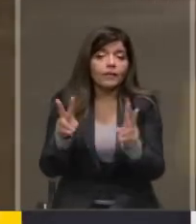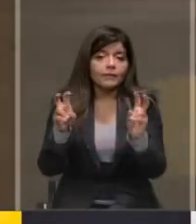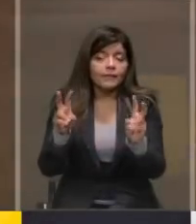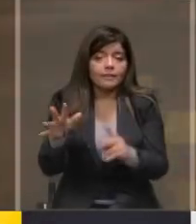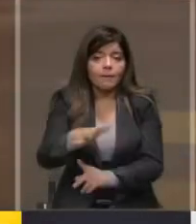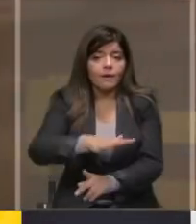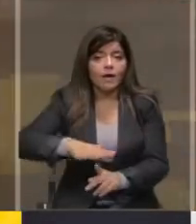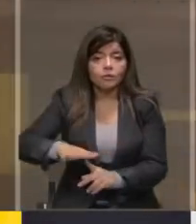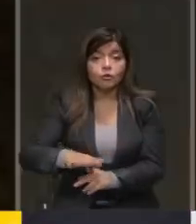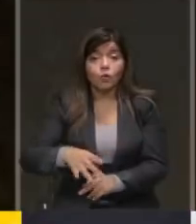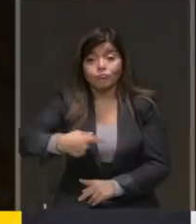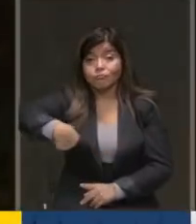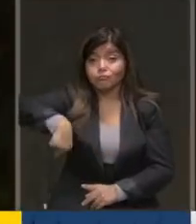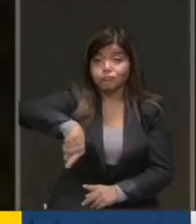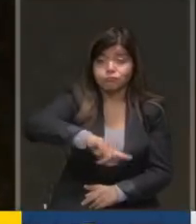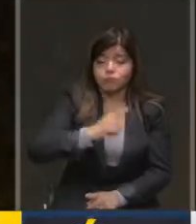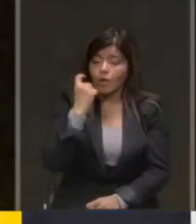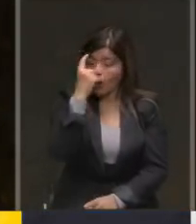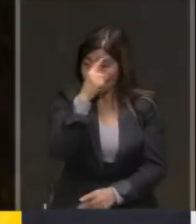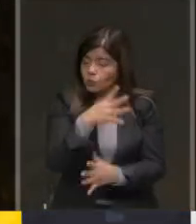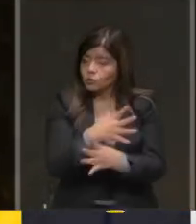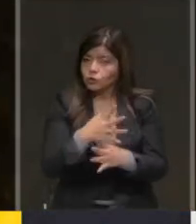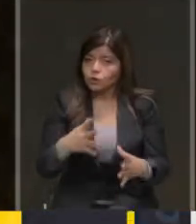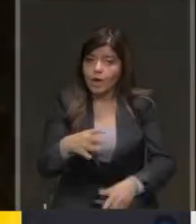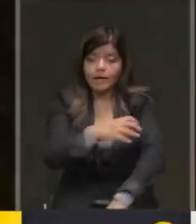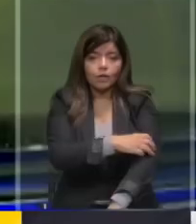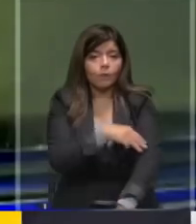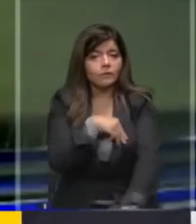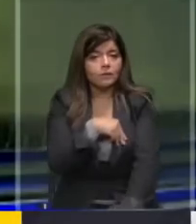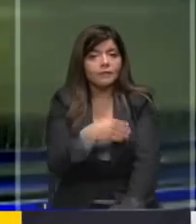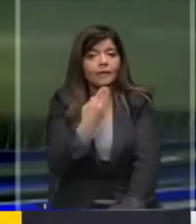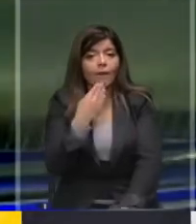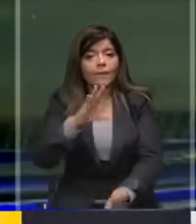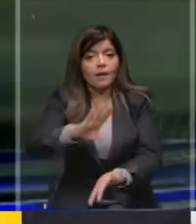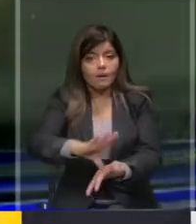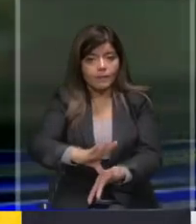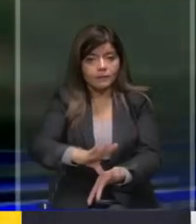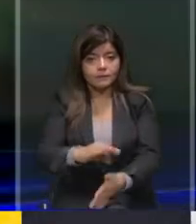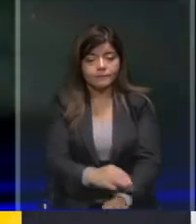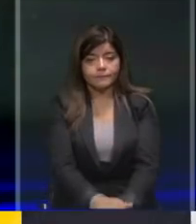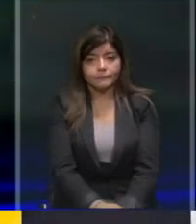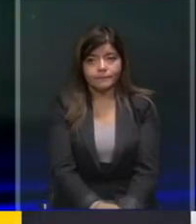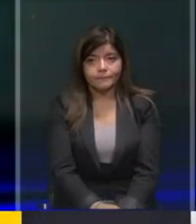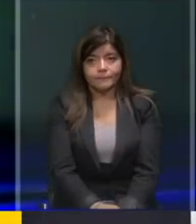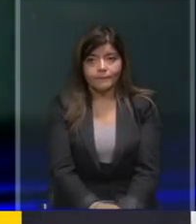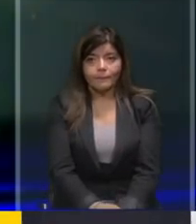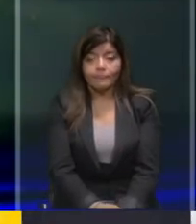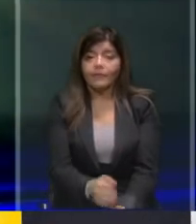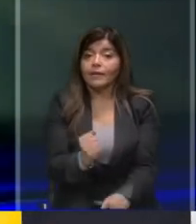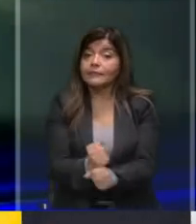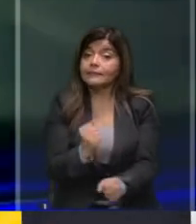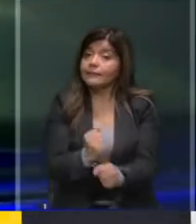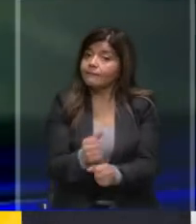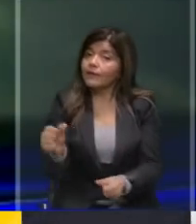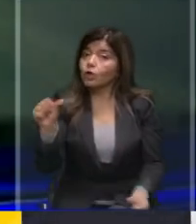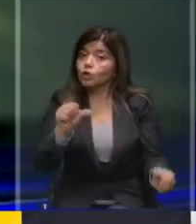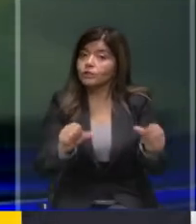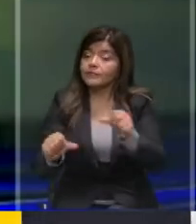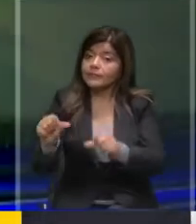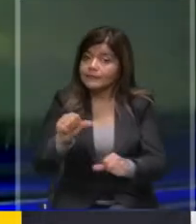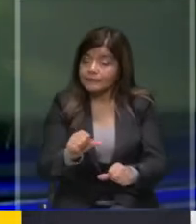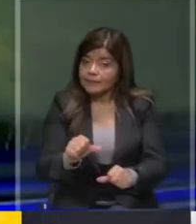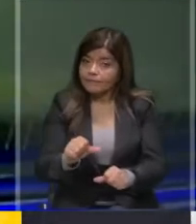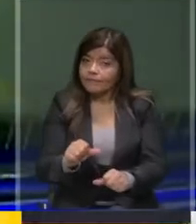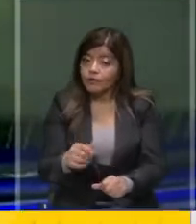caso que obviamente ha generado mucha preocupación tanto en la región metropolitana como a nivel nacional el trabajo científico en la persecución de